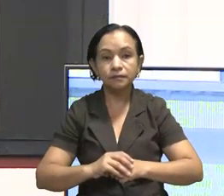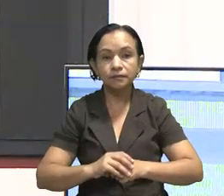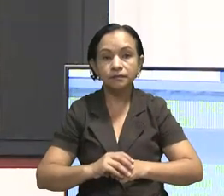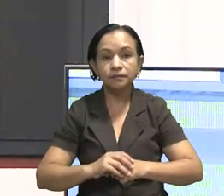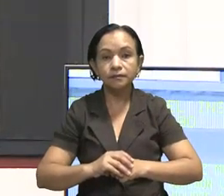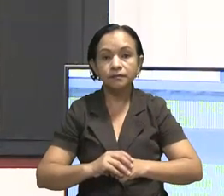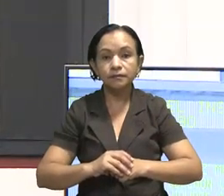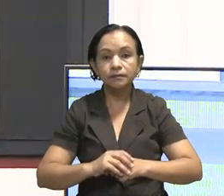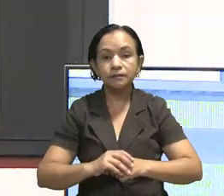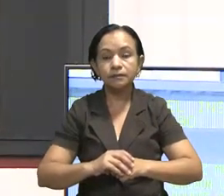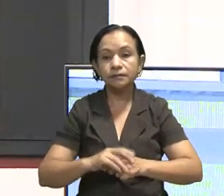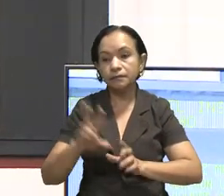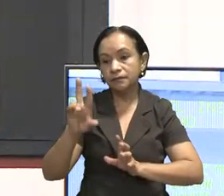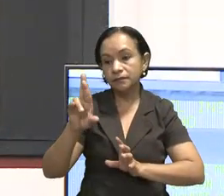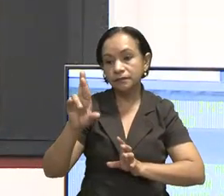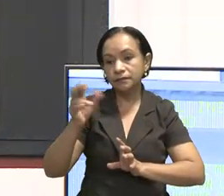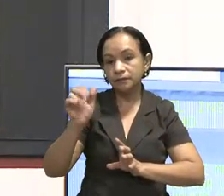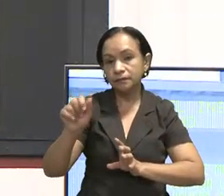Rosa.